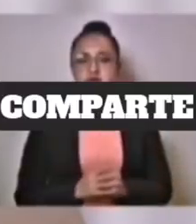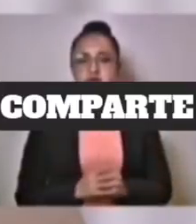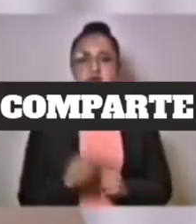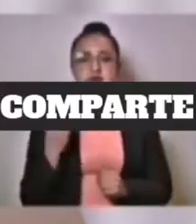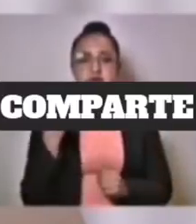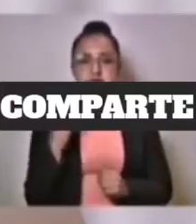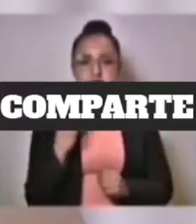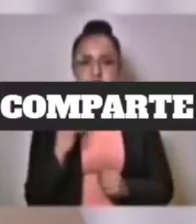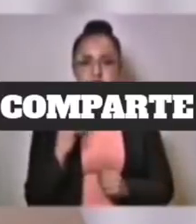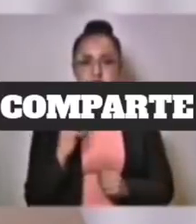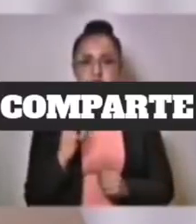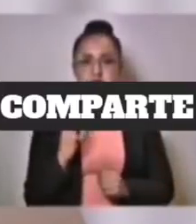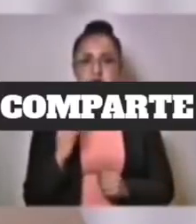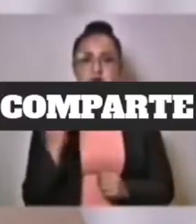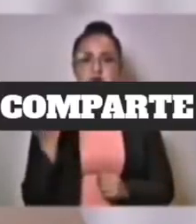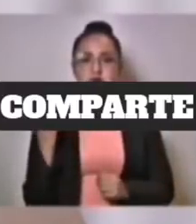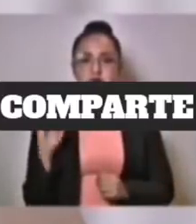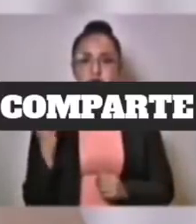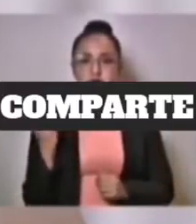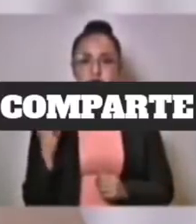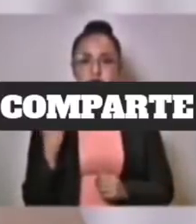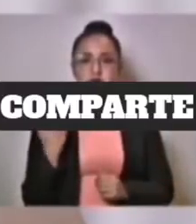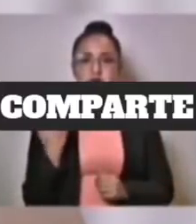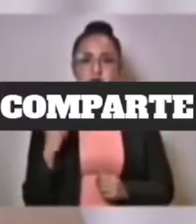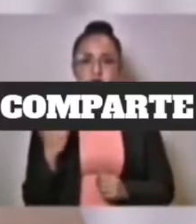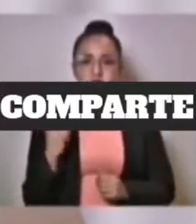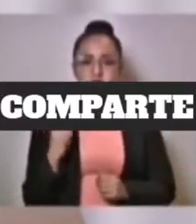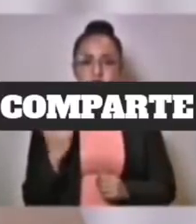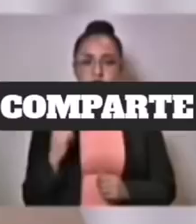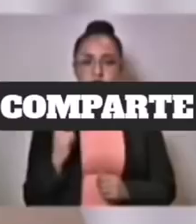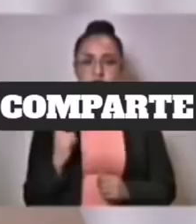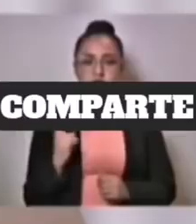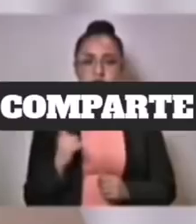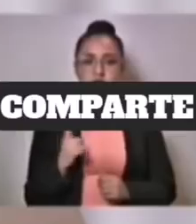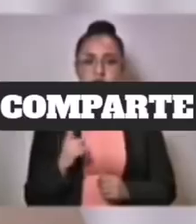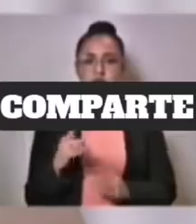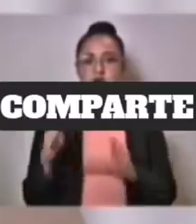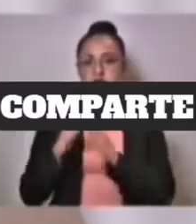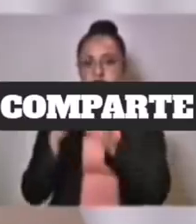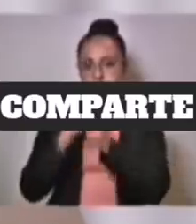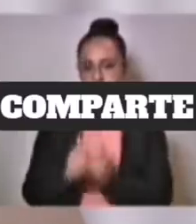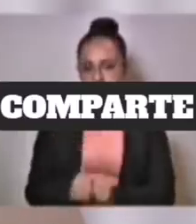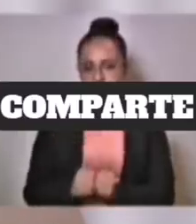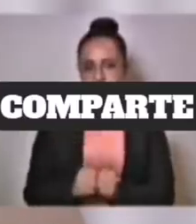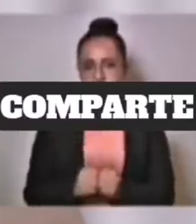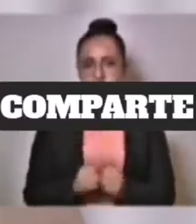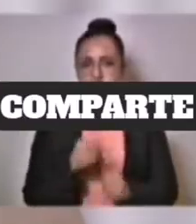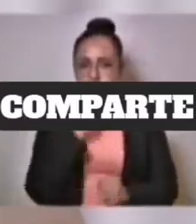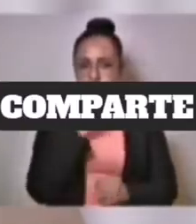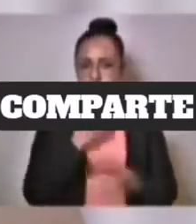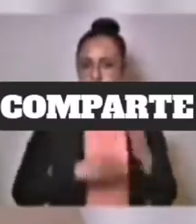mayo, junio y julio en el confinamiento en casa.